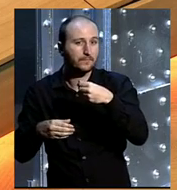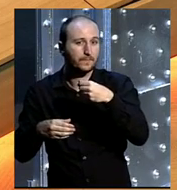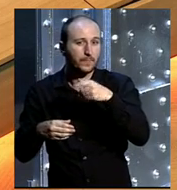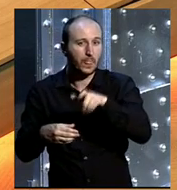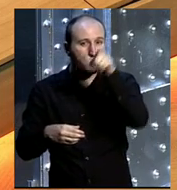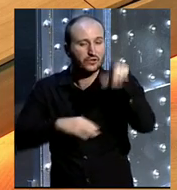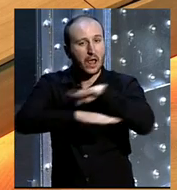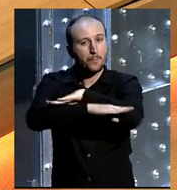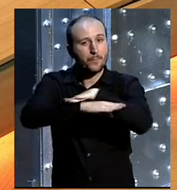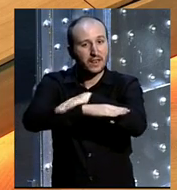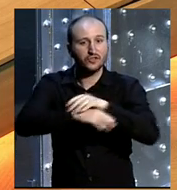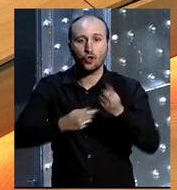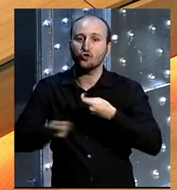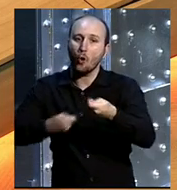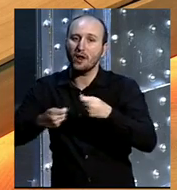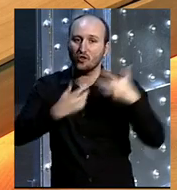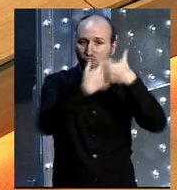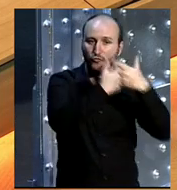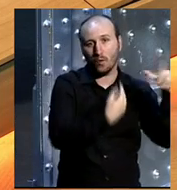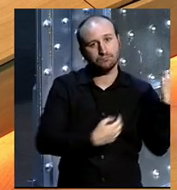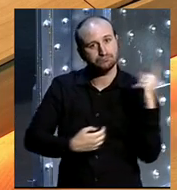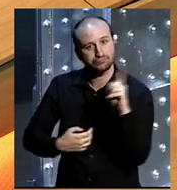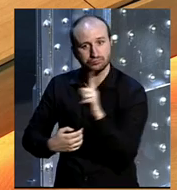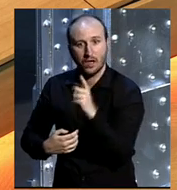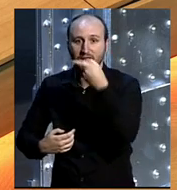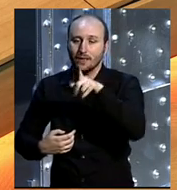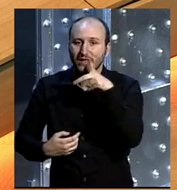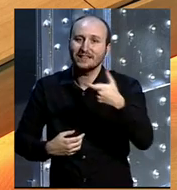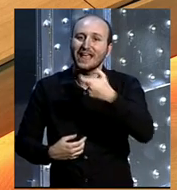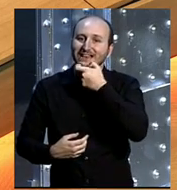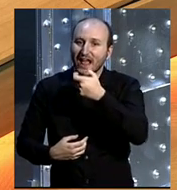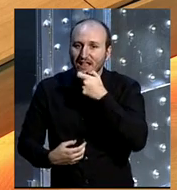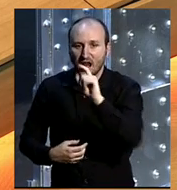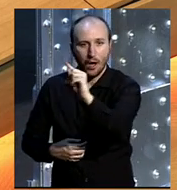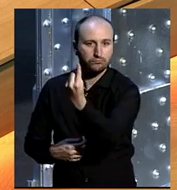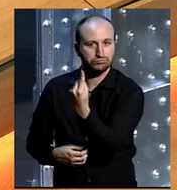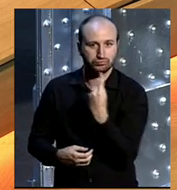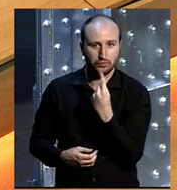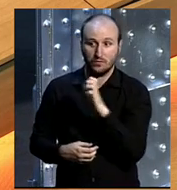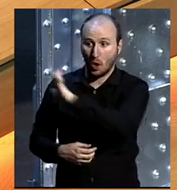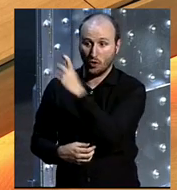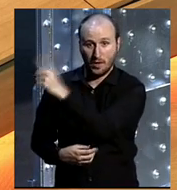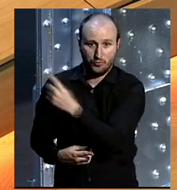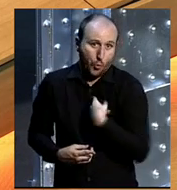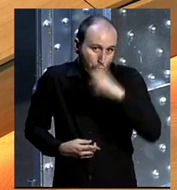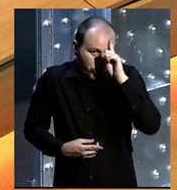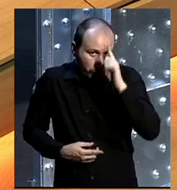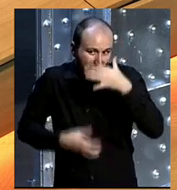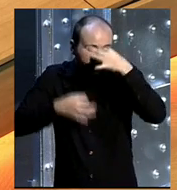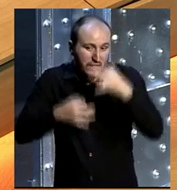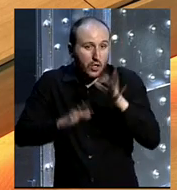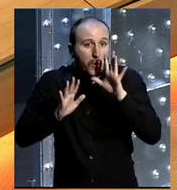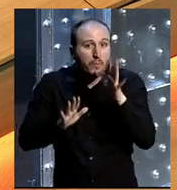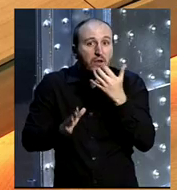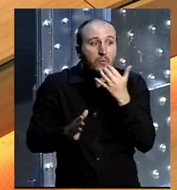de Comercio de Estados Unidos, el ministro de Comercio de Inglaterra, de Europa no sé exactamente quién vino, de España